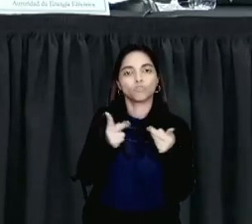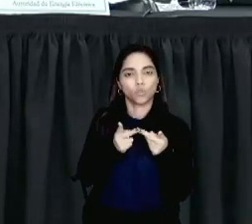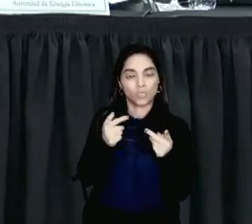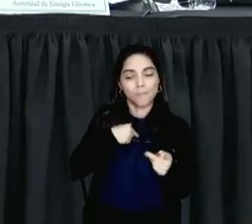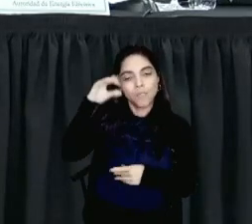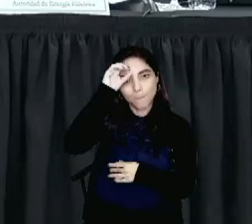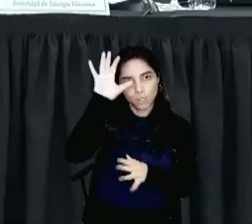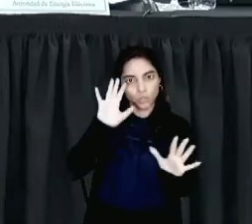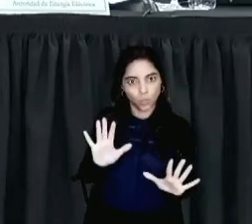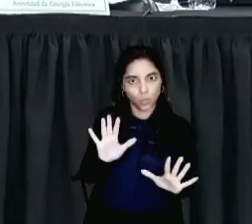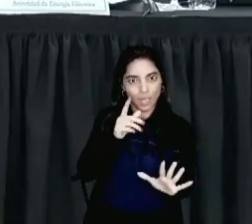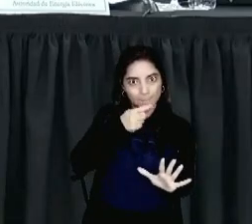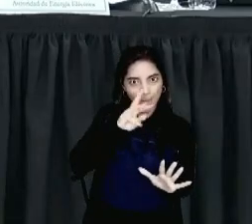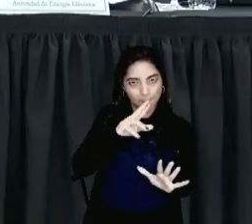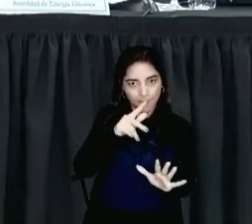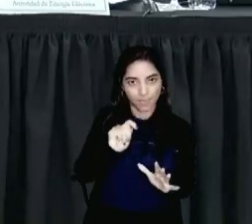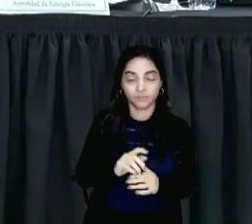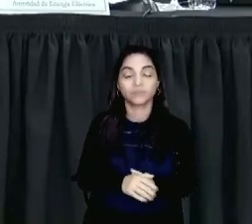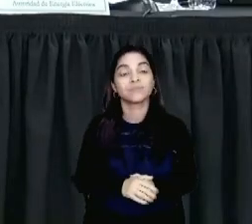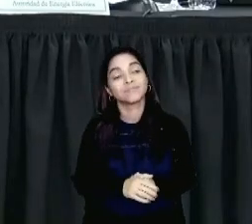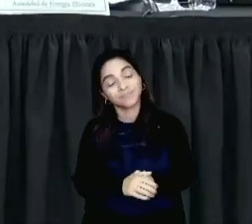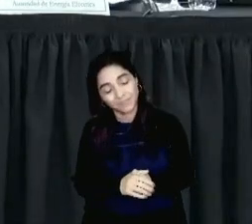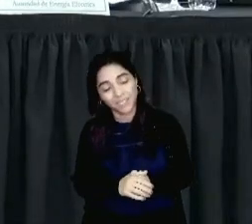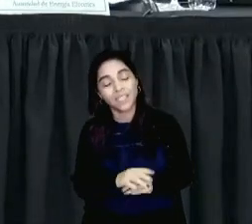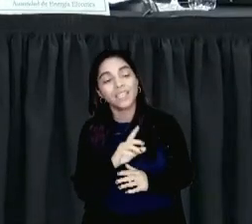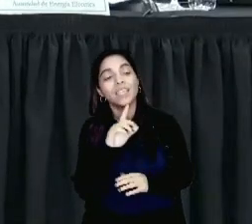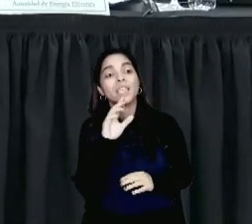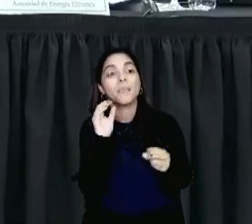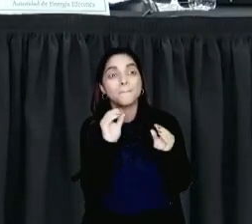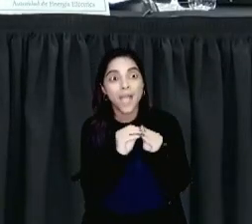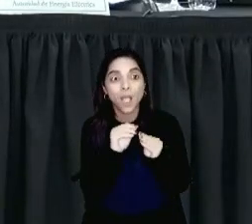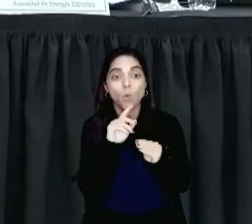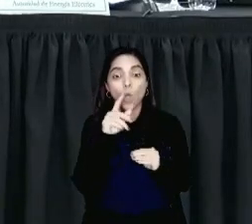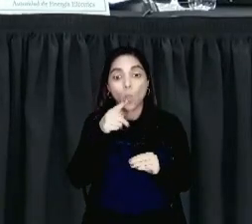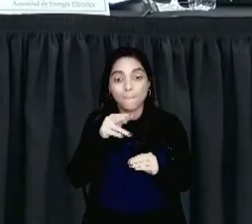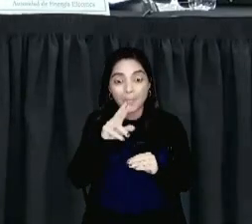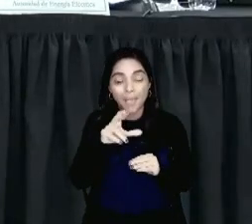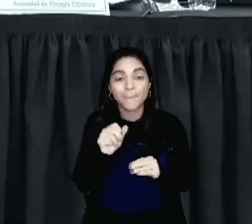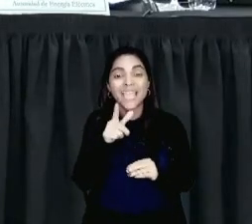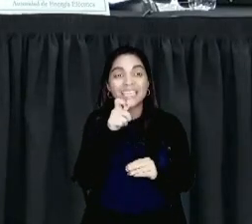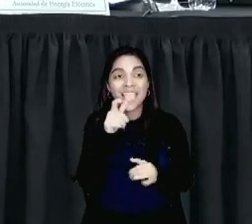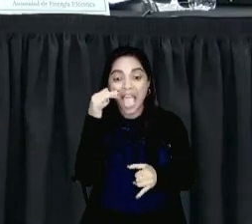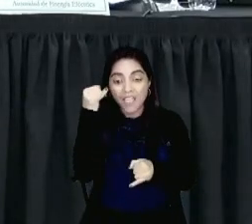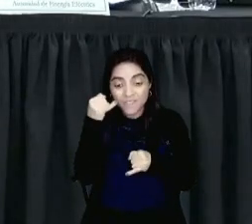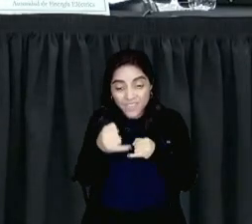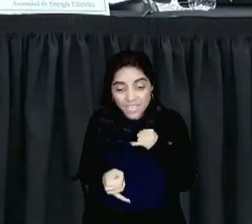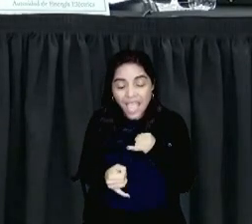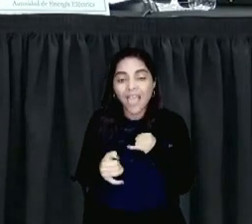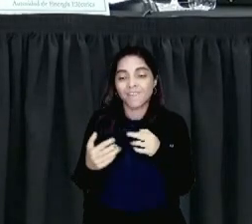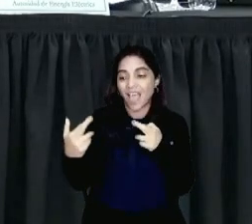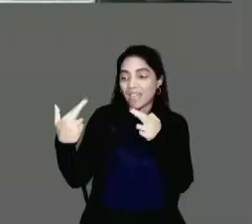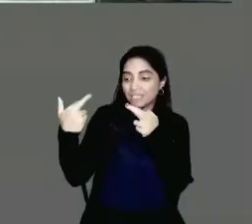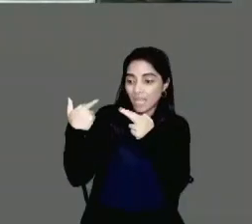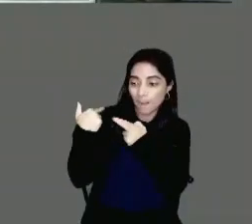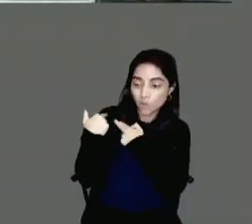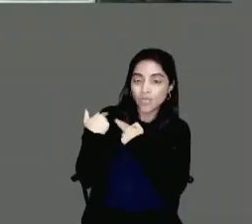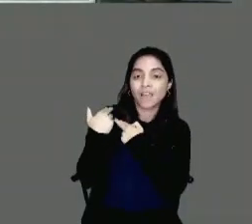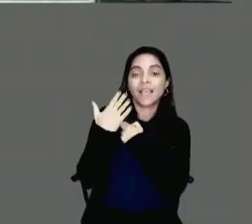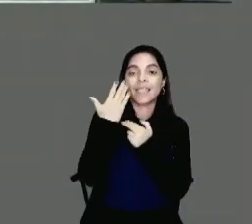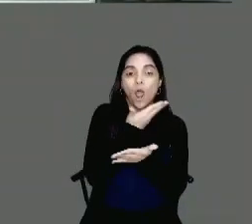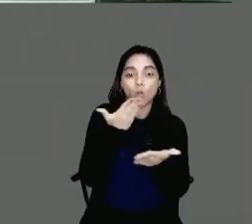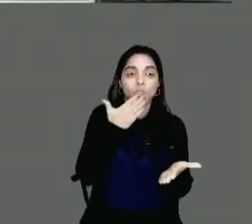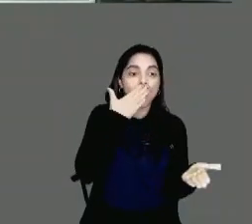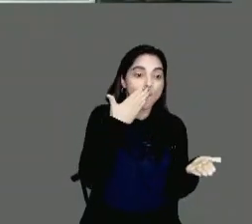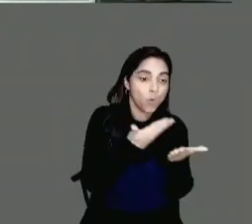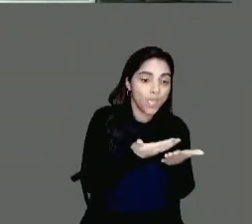cuando al final del camino es prepa o sea gobierno de Puerto Rico Quién va a cargar con lo bueno o con lo malo como